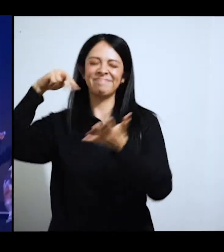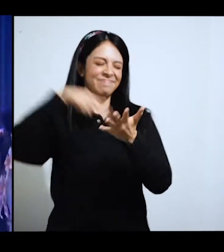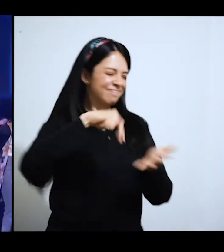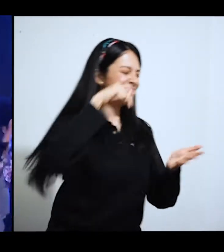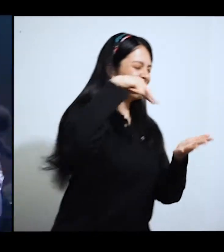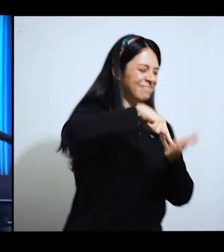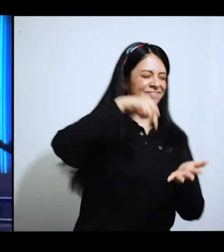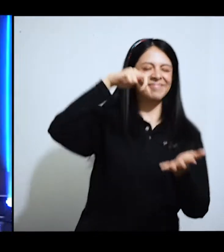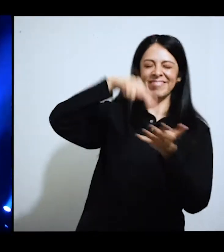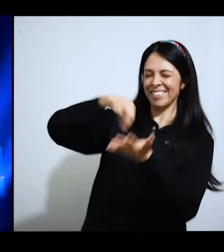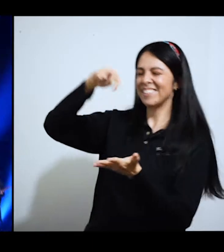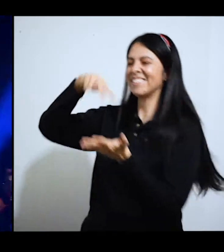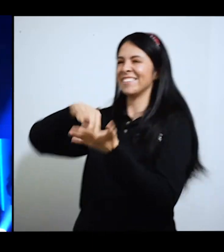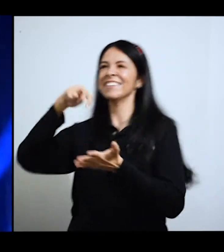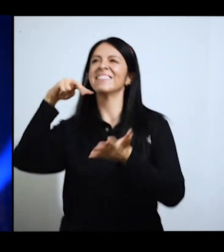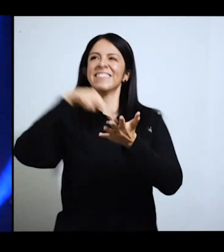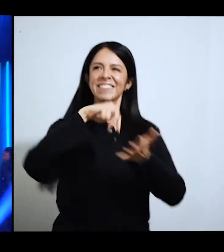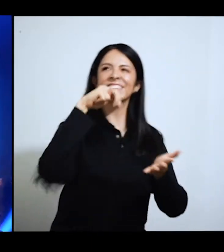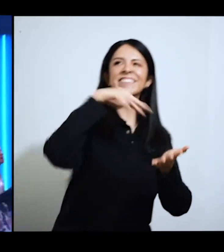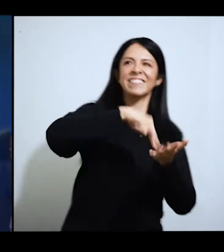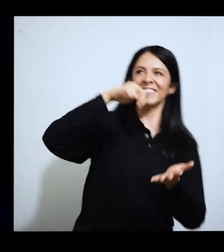Profetizar.